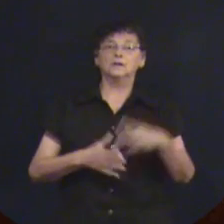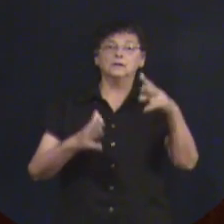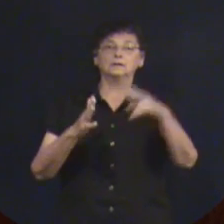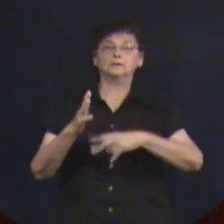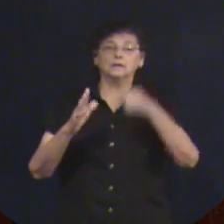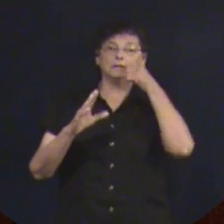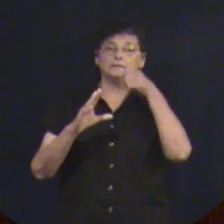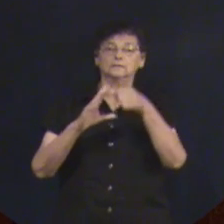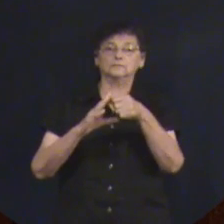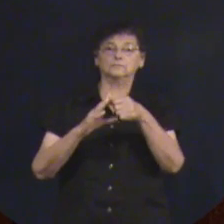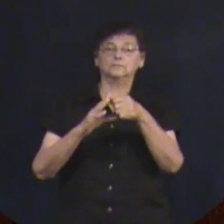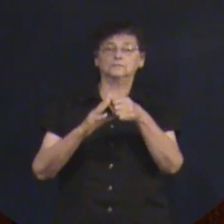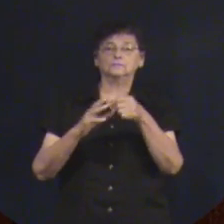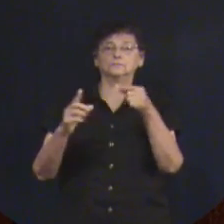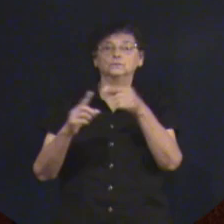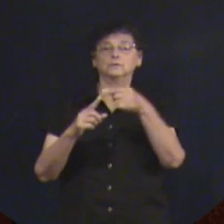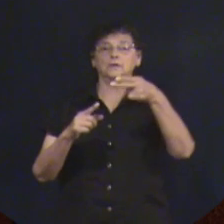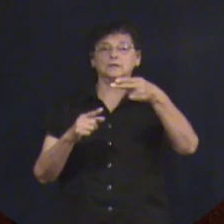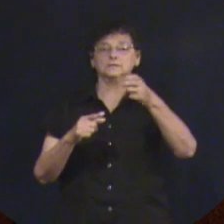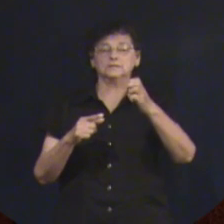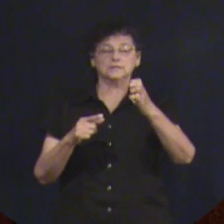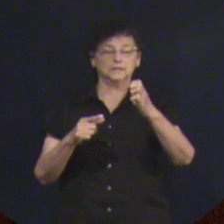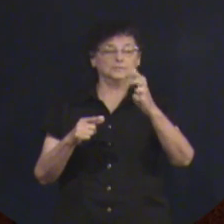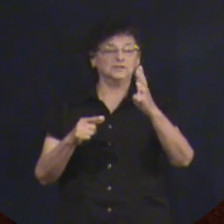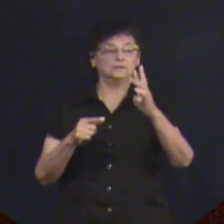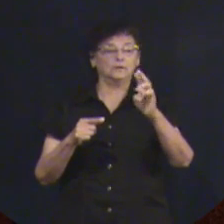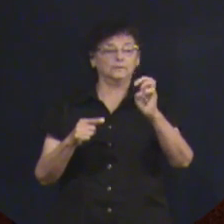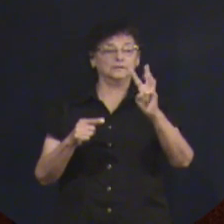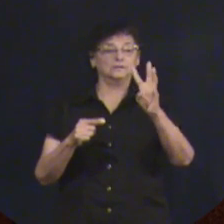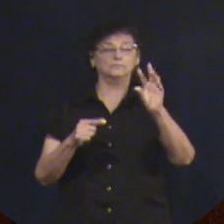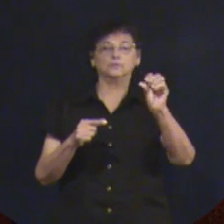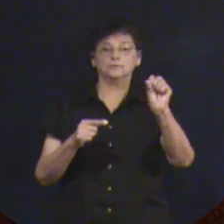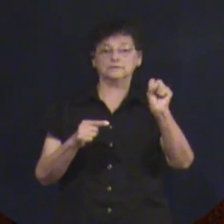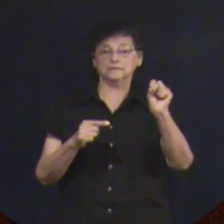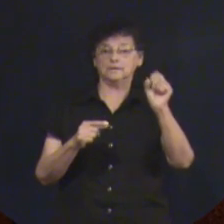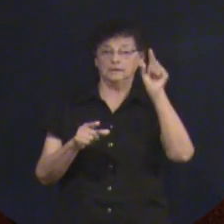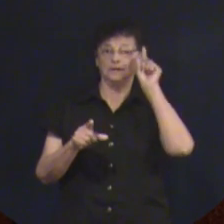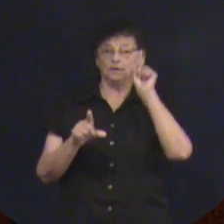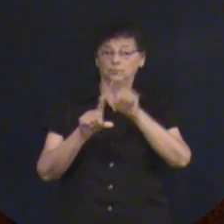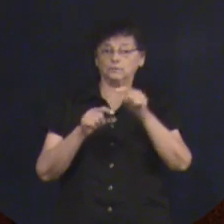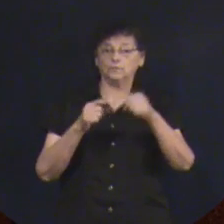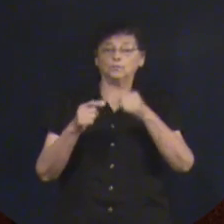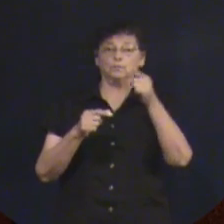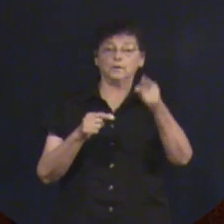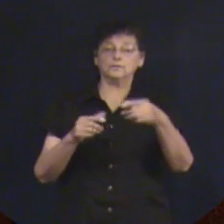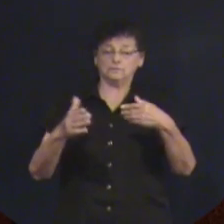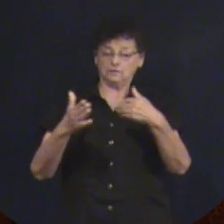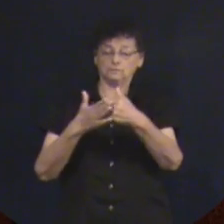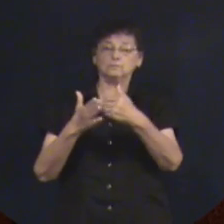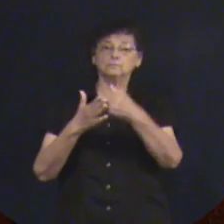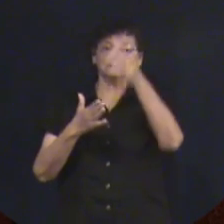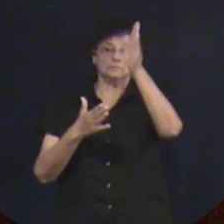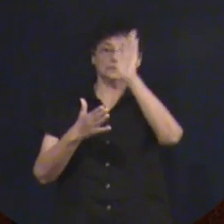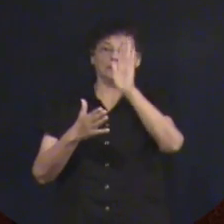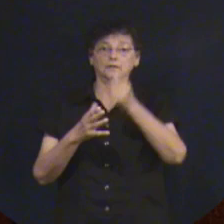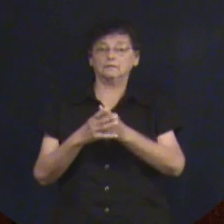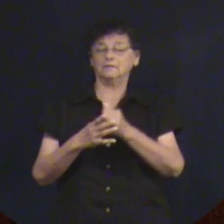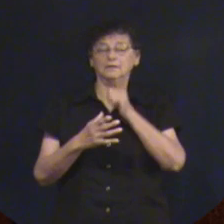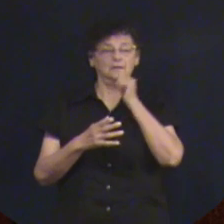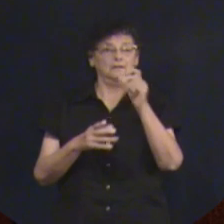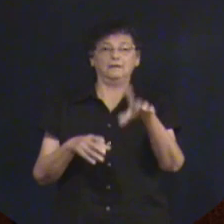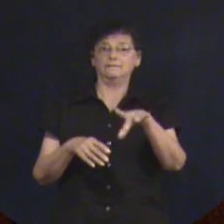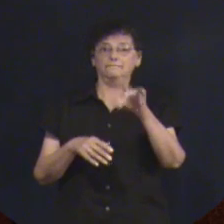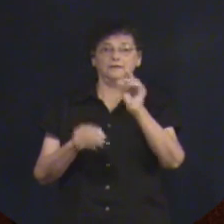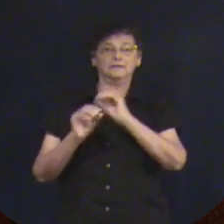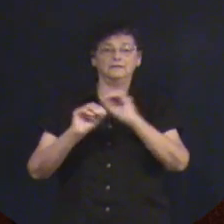Lectura de la carta a los Hebreos. Hermanos, cuando ustedes se acercaron a Dios, no